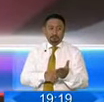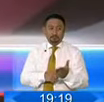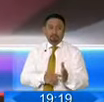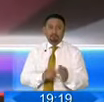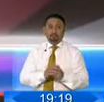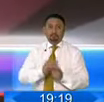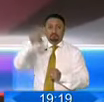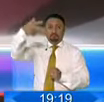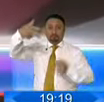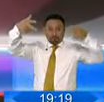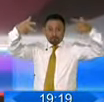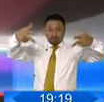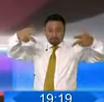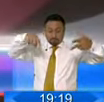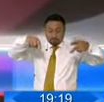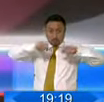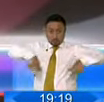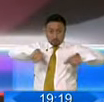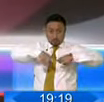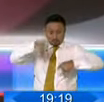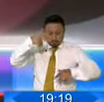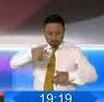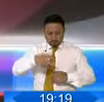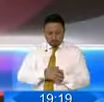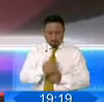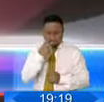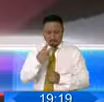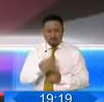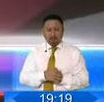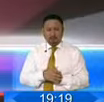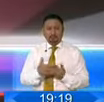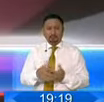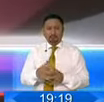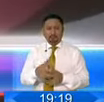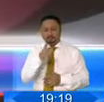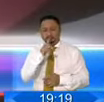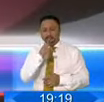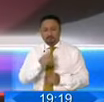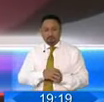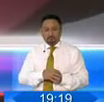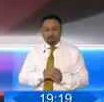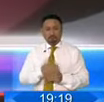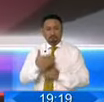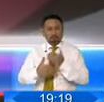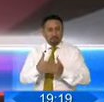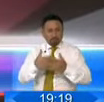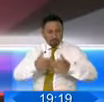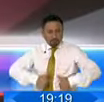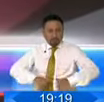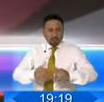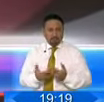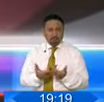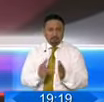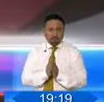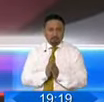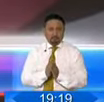las cámaras de seguridad de este local, a efectos de continuar la respectiva diligencia. Adicionalmente ha solicitado la práctica de